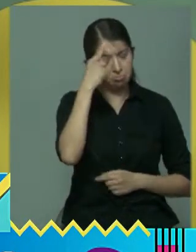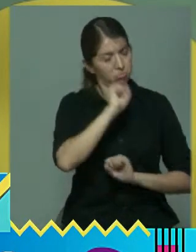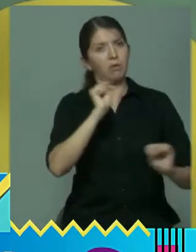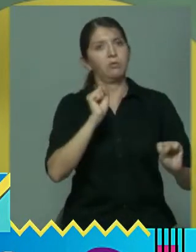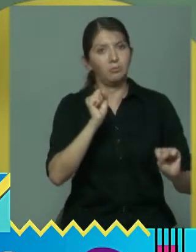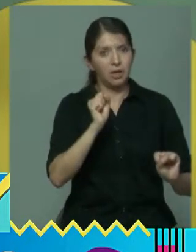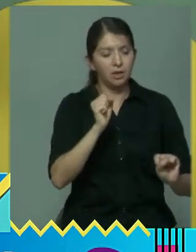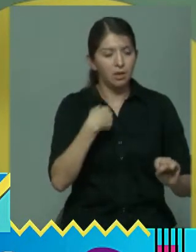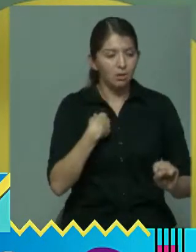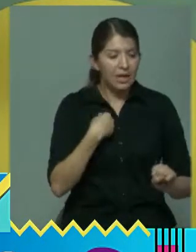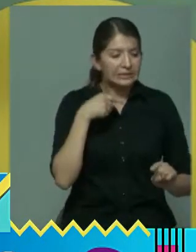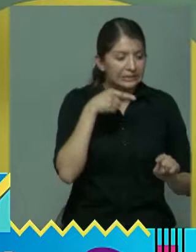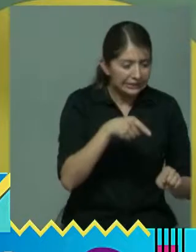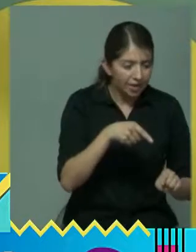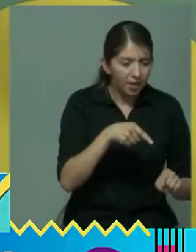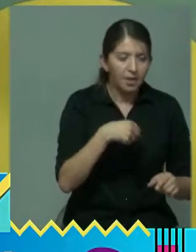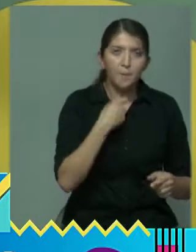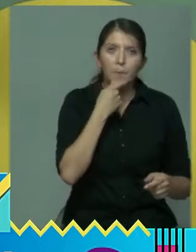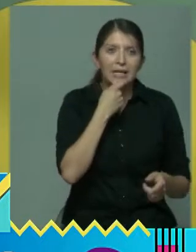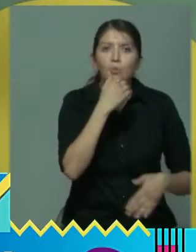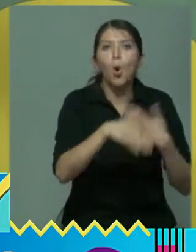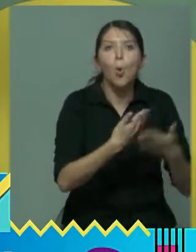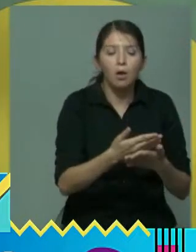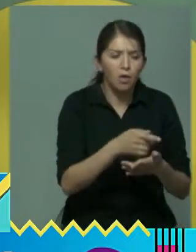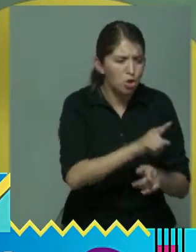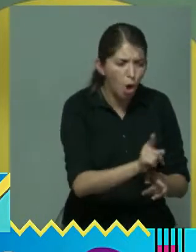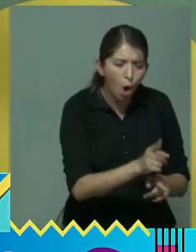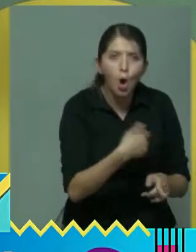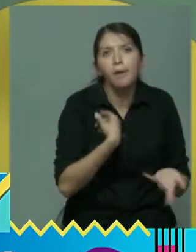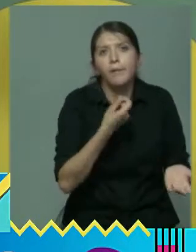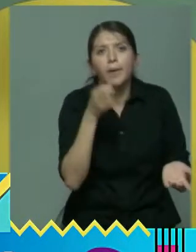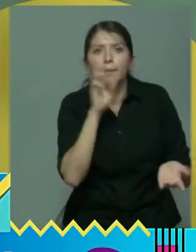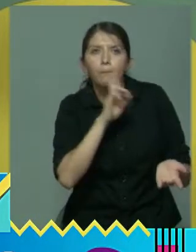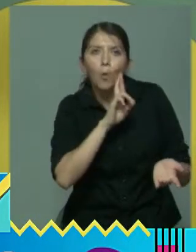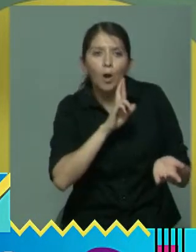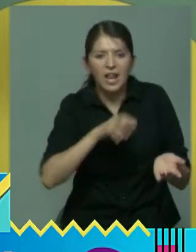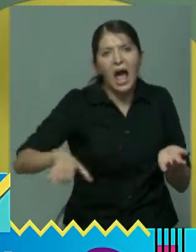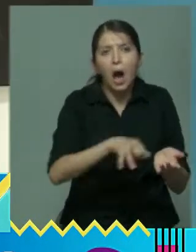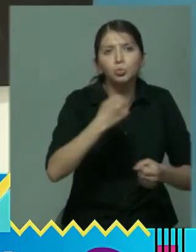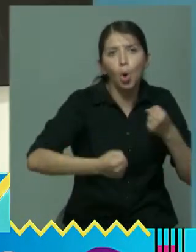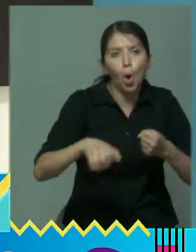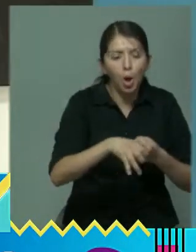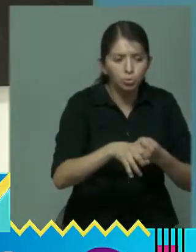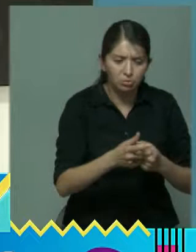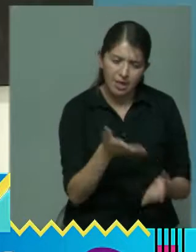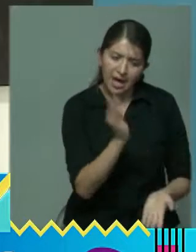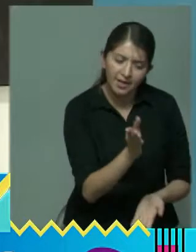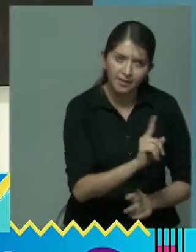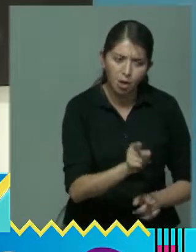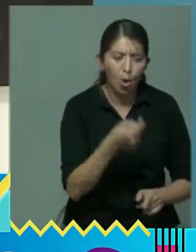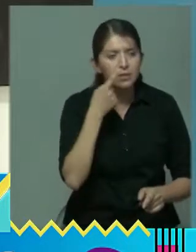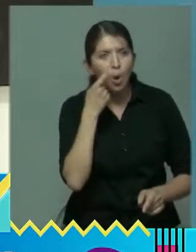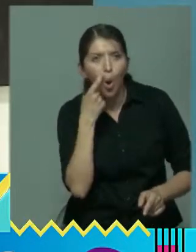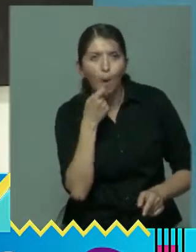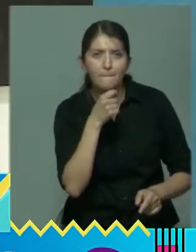enganchó justo que le ibas a decir, eso no es de nena. Vos decís, no, ¿cómo le voy a decir totalmente. algo así? Bueno, ahí No, donde viene por empezamos ahí a la romper cosa. esa estructura o